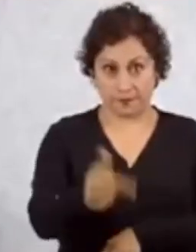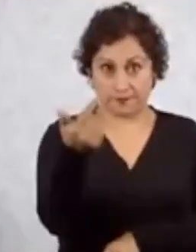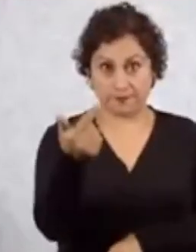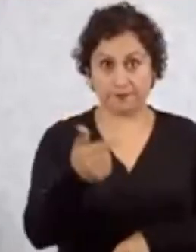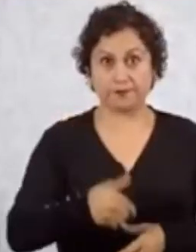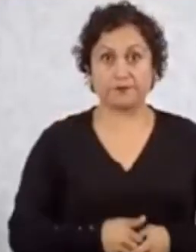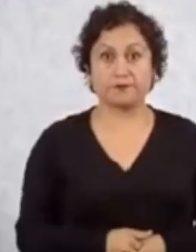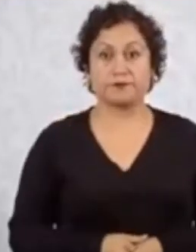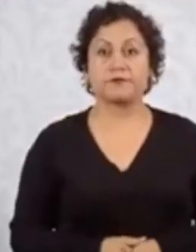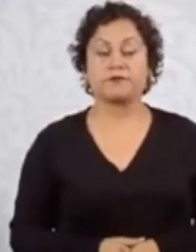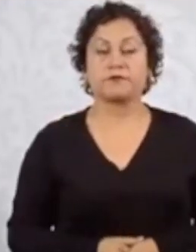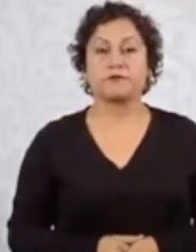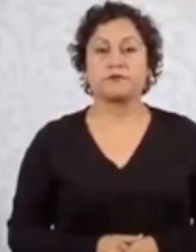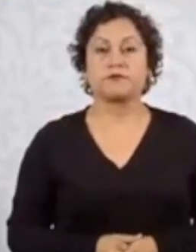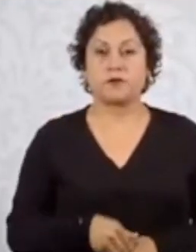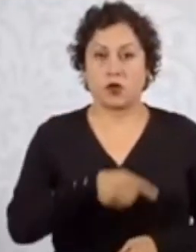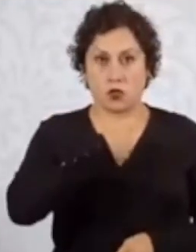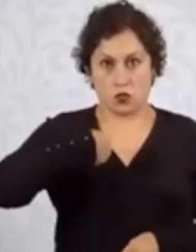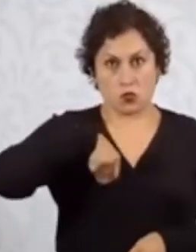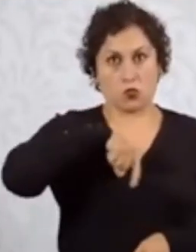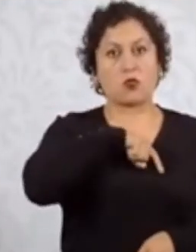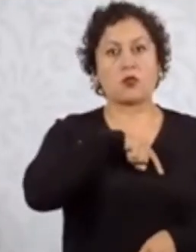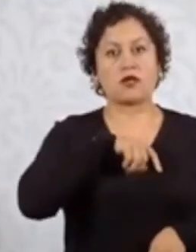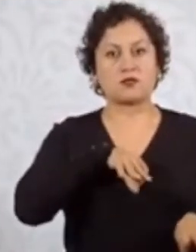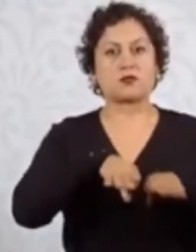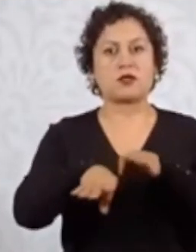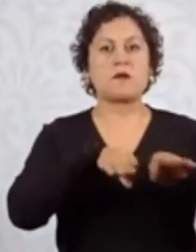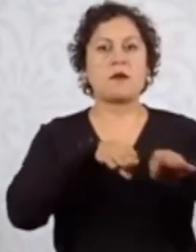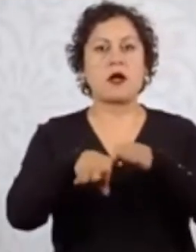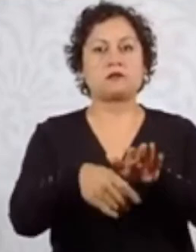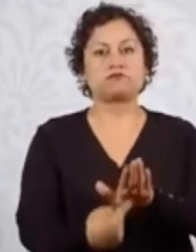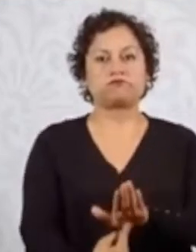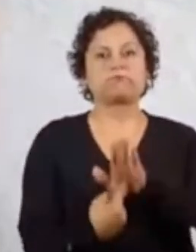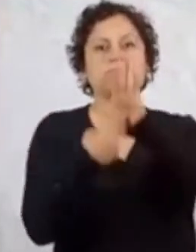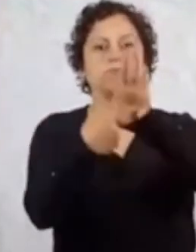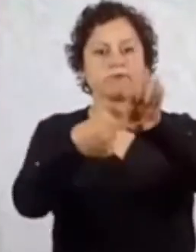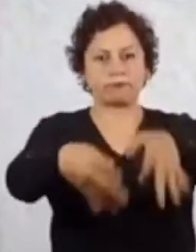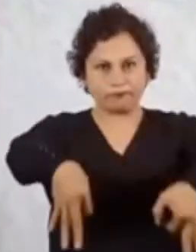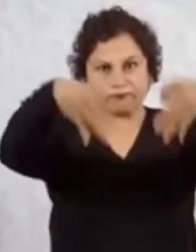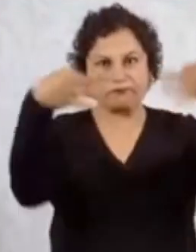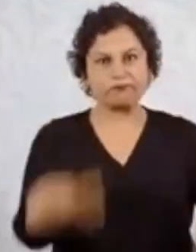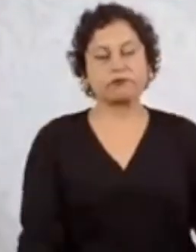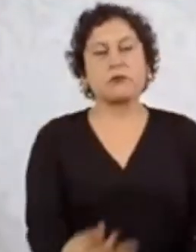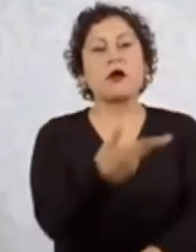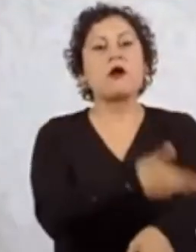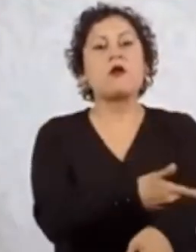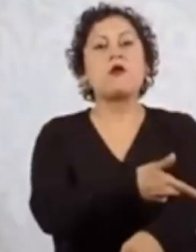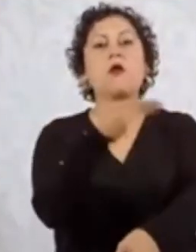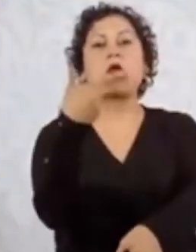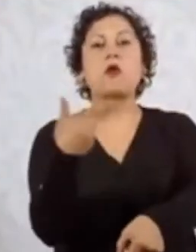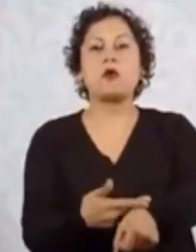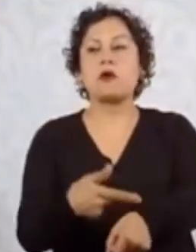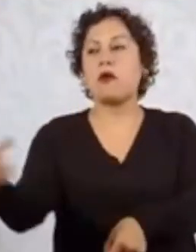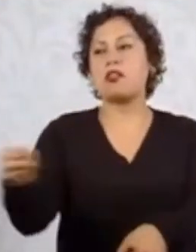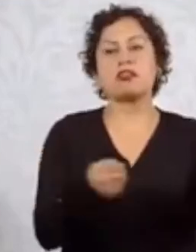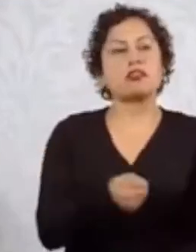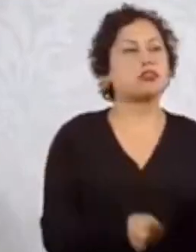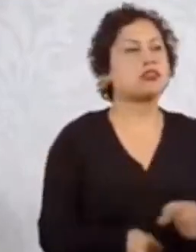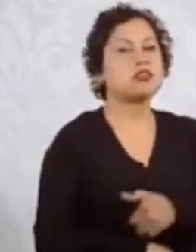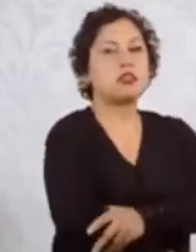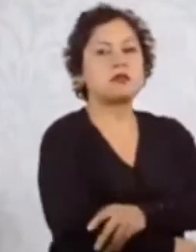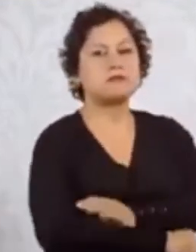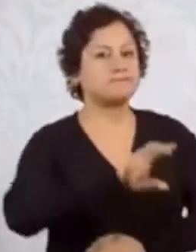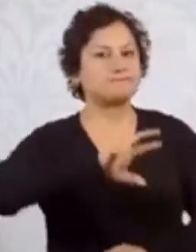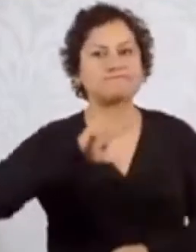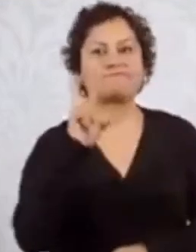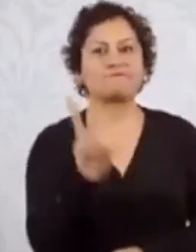cambio climático y el tema de la incorporación de nuevas tecnologías, sobre todo